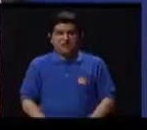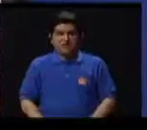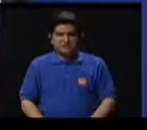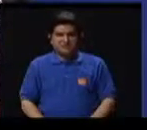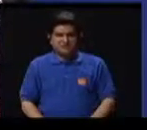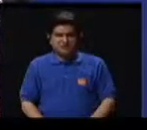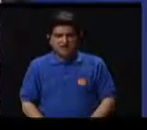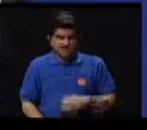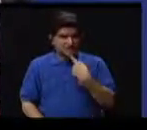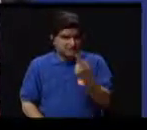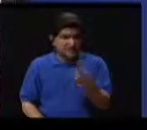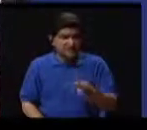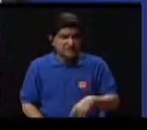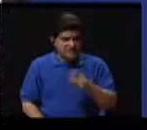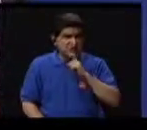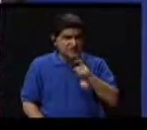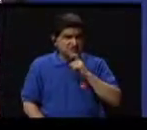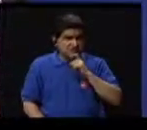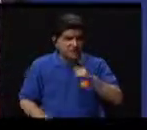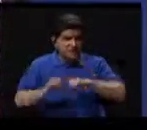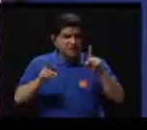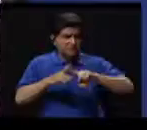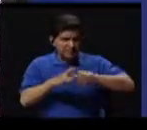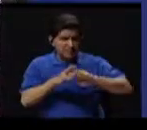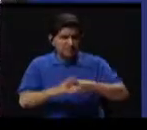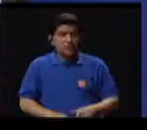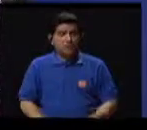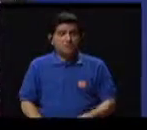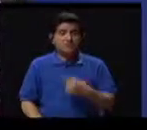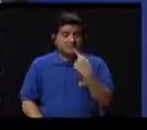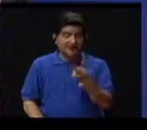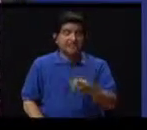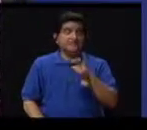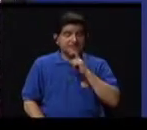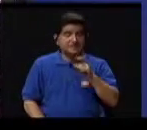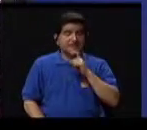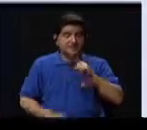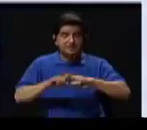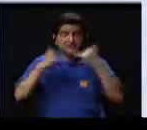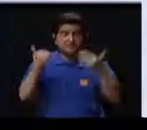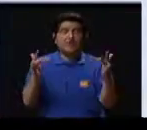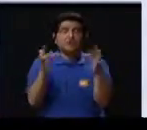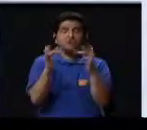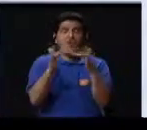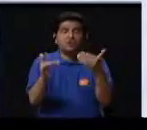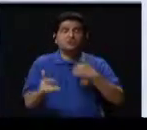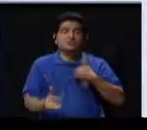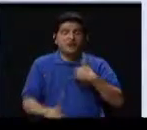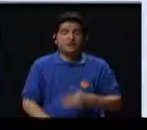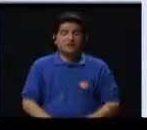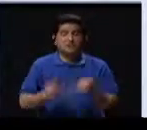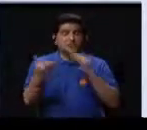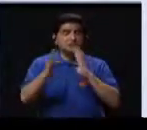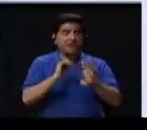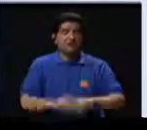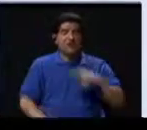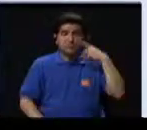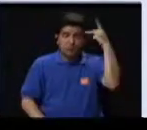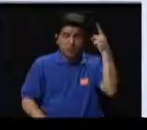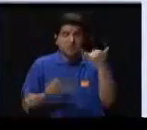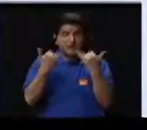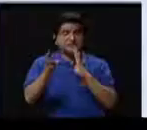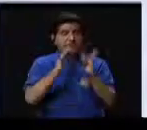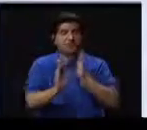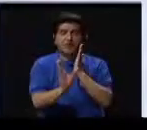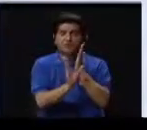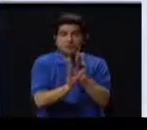la atención sobre la dificultad del tema, pero además se les da herramientas? Es difícil, pero entonces ella insiste, no, pero ya tenemos contactos, ya hablamos con los papás, ya hablamos con la psicóloga,